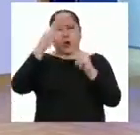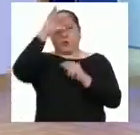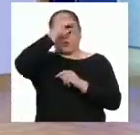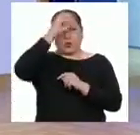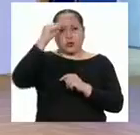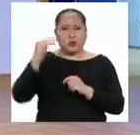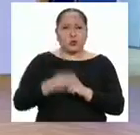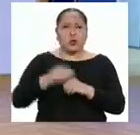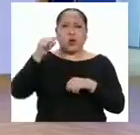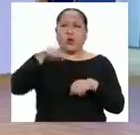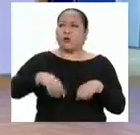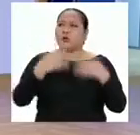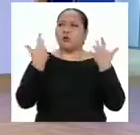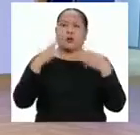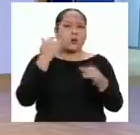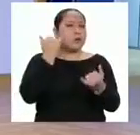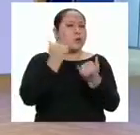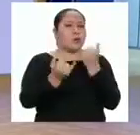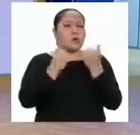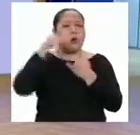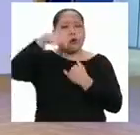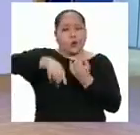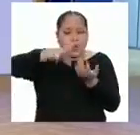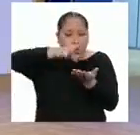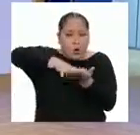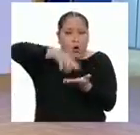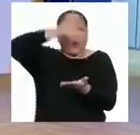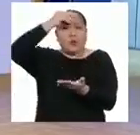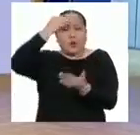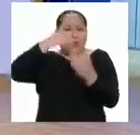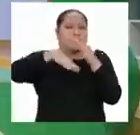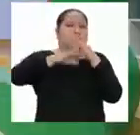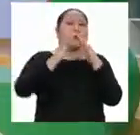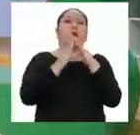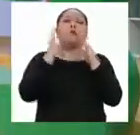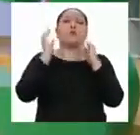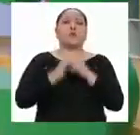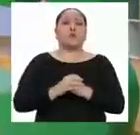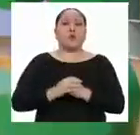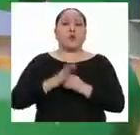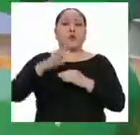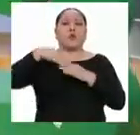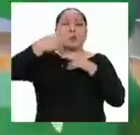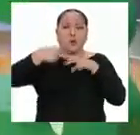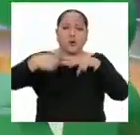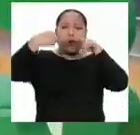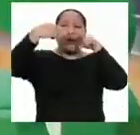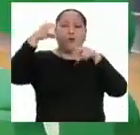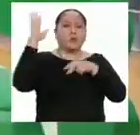chicos, esto ha sido todo por hoy en Aprendo en Casa. Nos